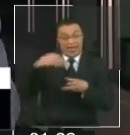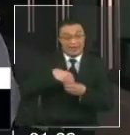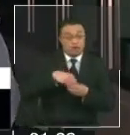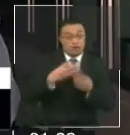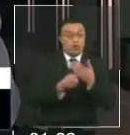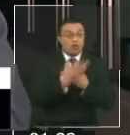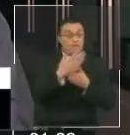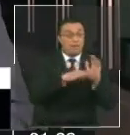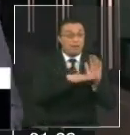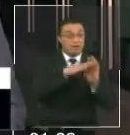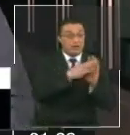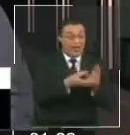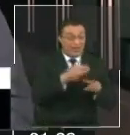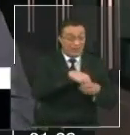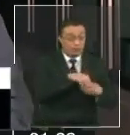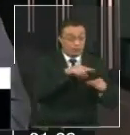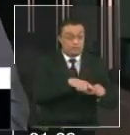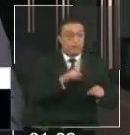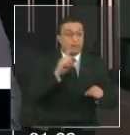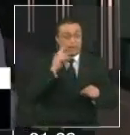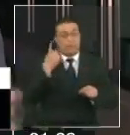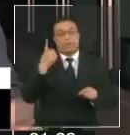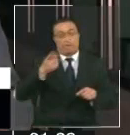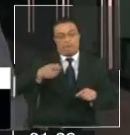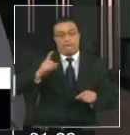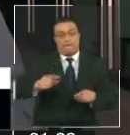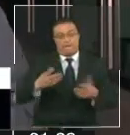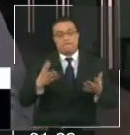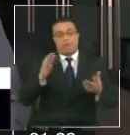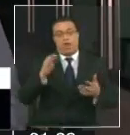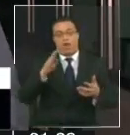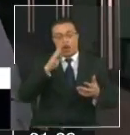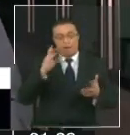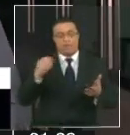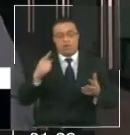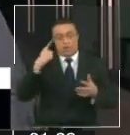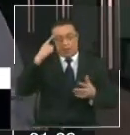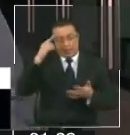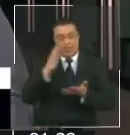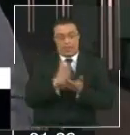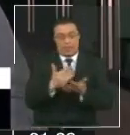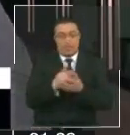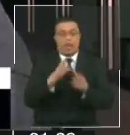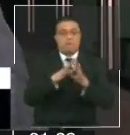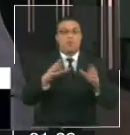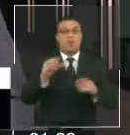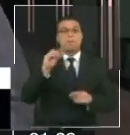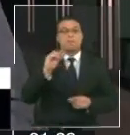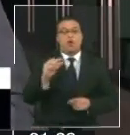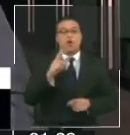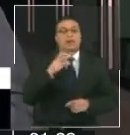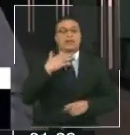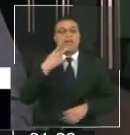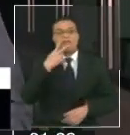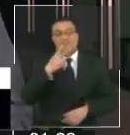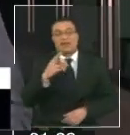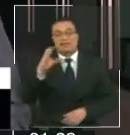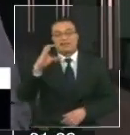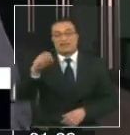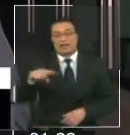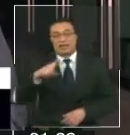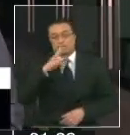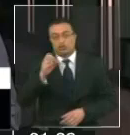de la nueva mayoría, hay un predominio bien evidente de ideas que tienen muy poco que ver con el centro, muy poco que ver con